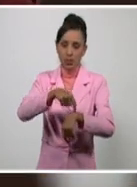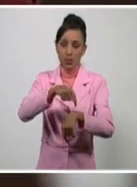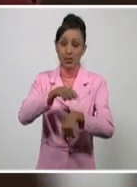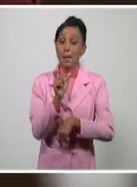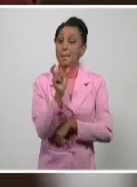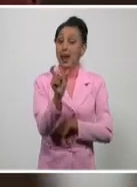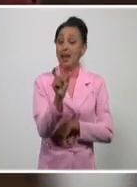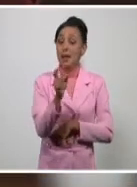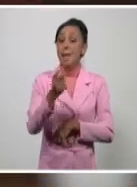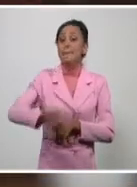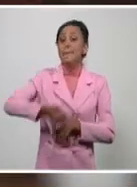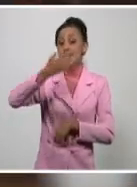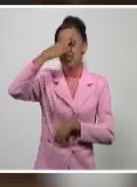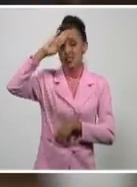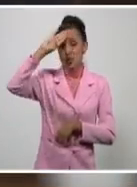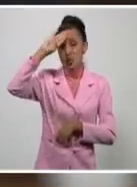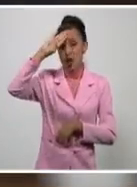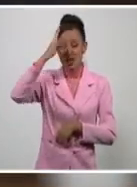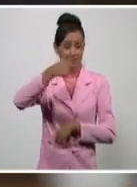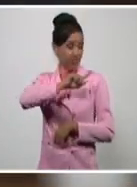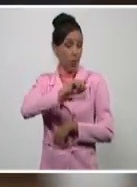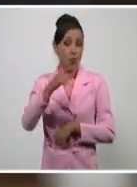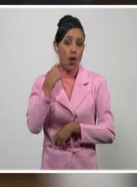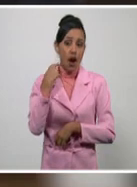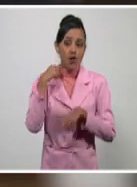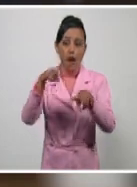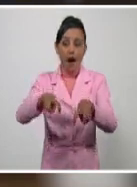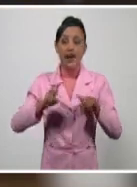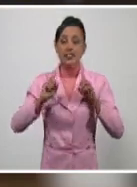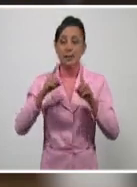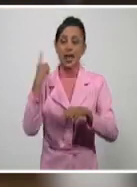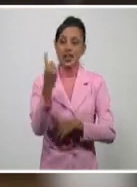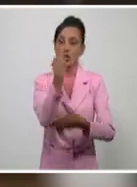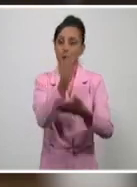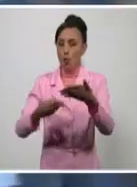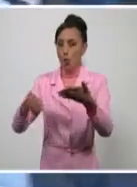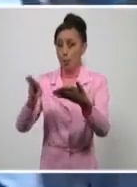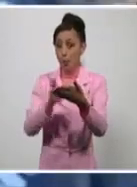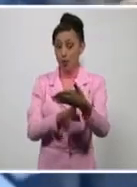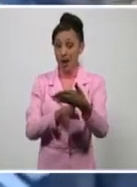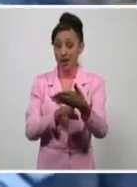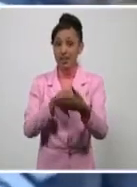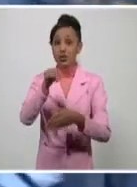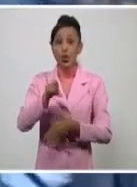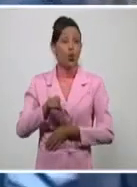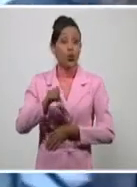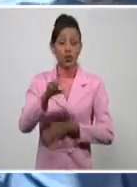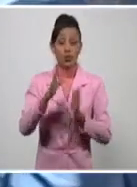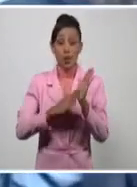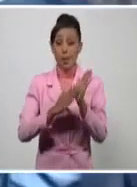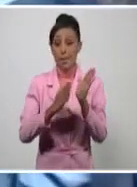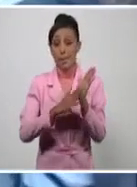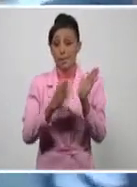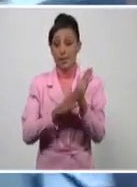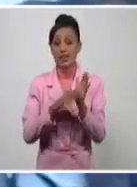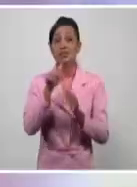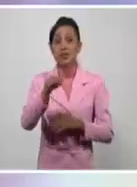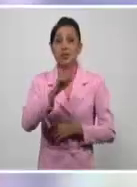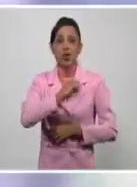del presidente cubano hace un año ya ante la Asamblea Nacional del Poder Popular. Y durante los últimos meses, el intento